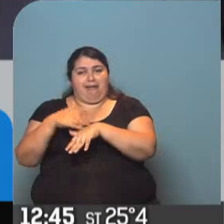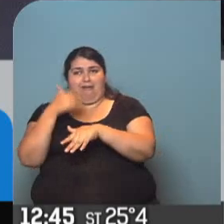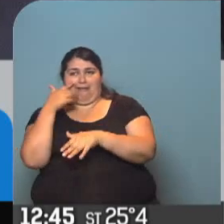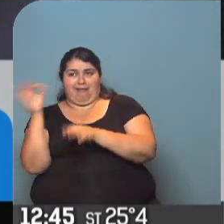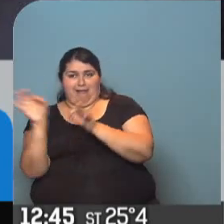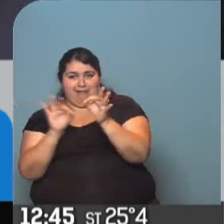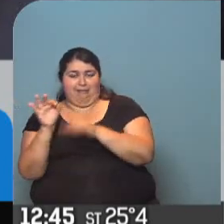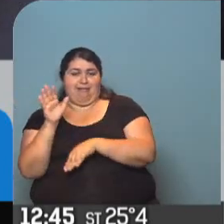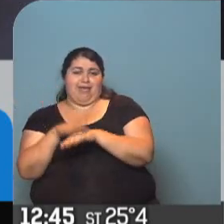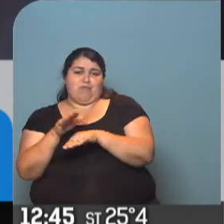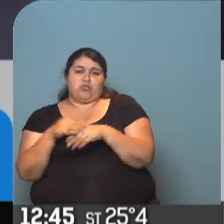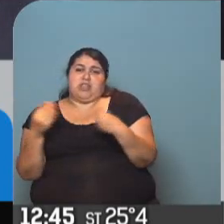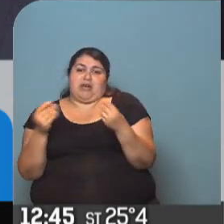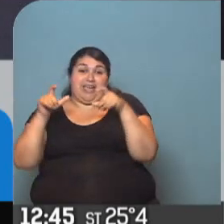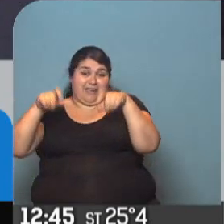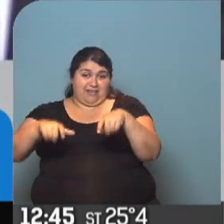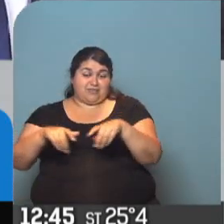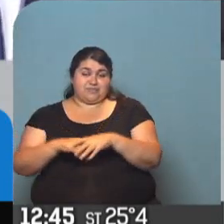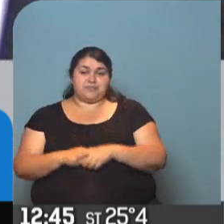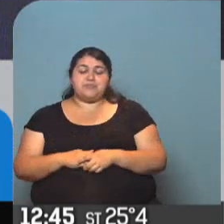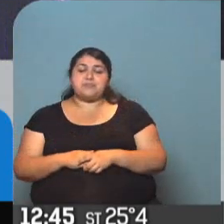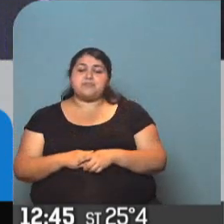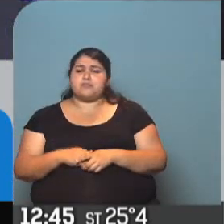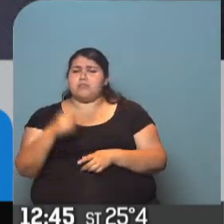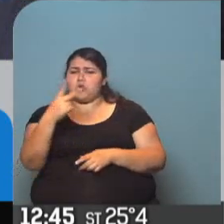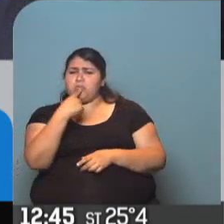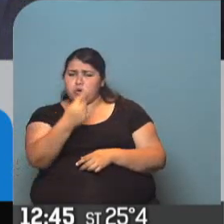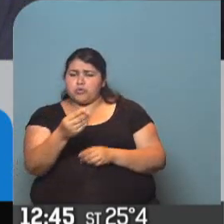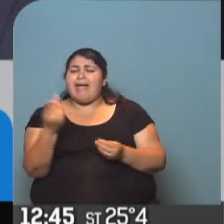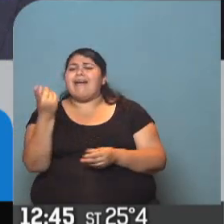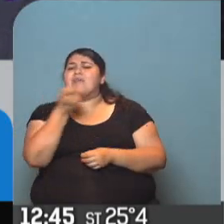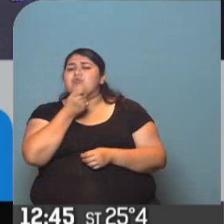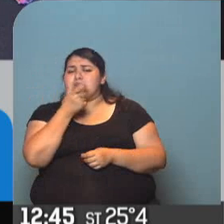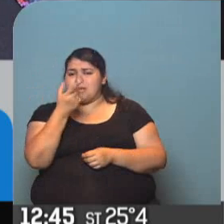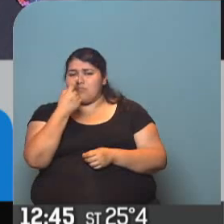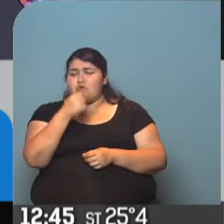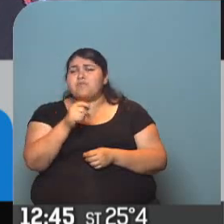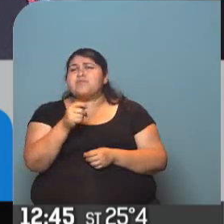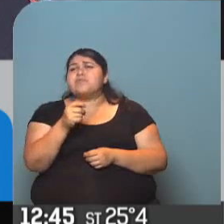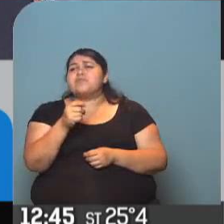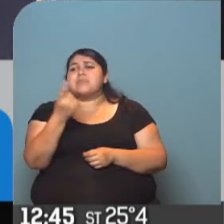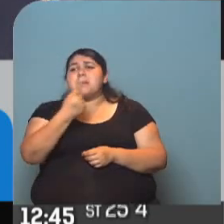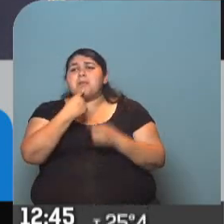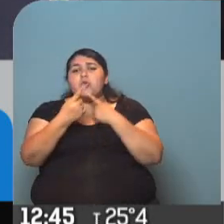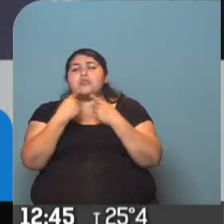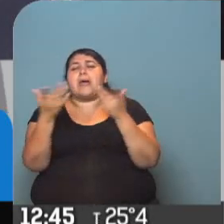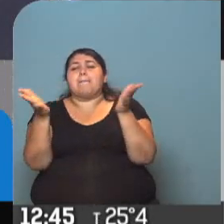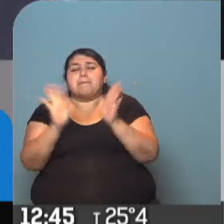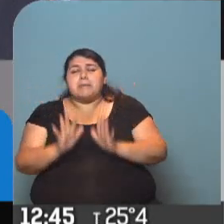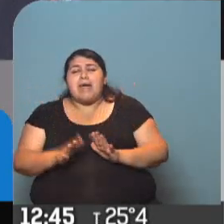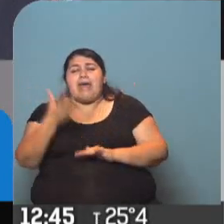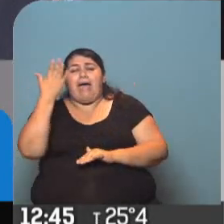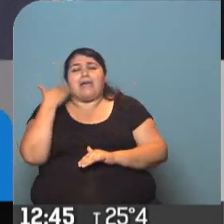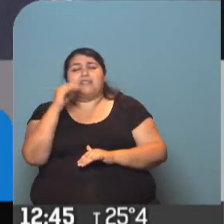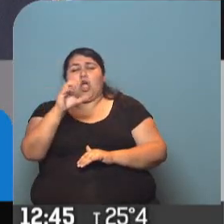ocurra nada dentro de las canchas como ustedes dicen por último dos últimas preguntas la primera como fueron los preparativos para la final de la conmebol